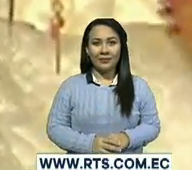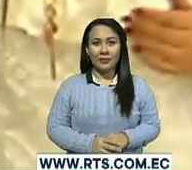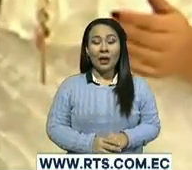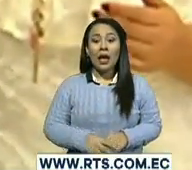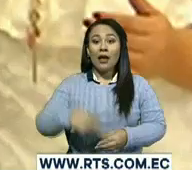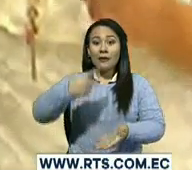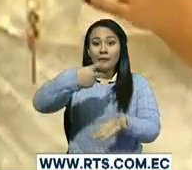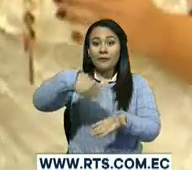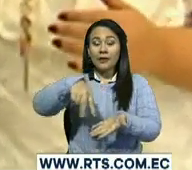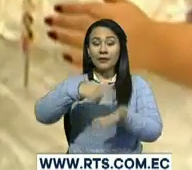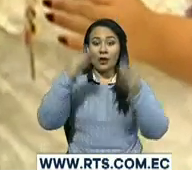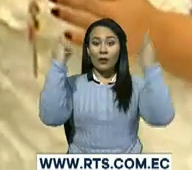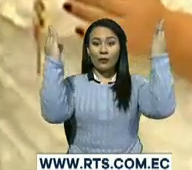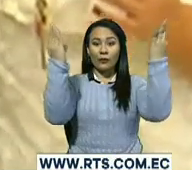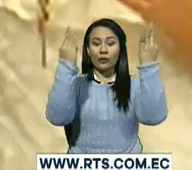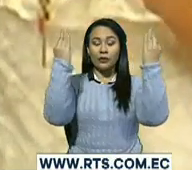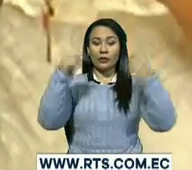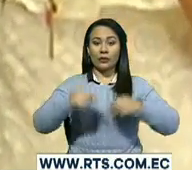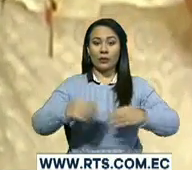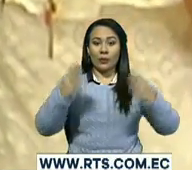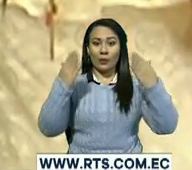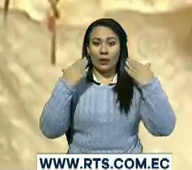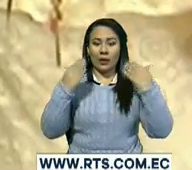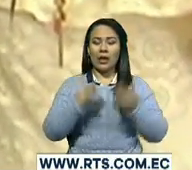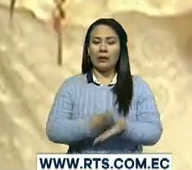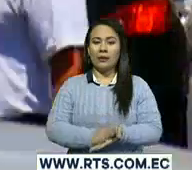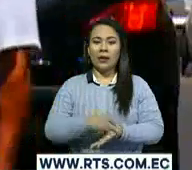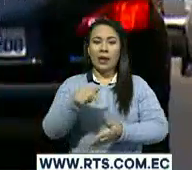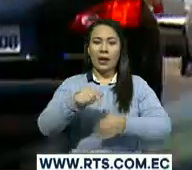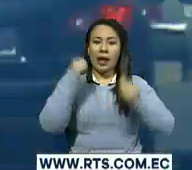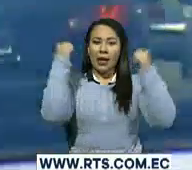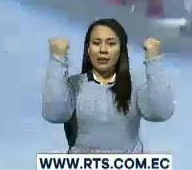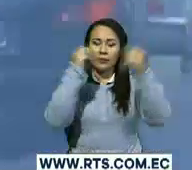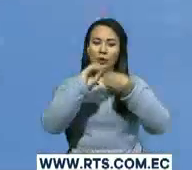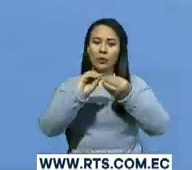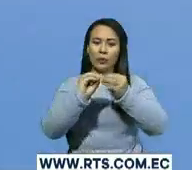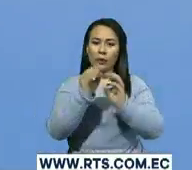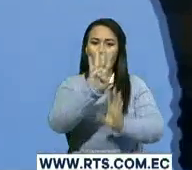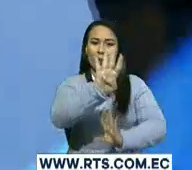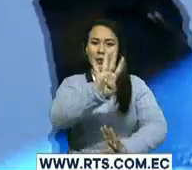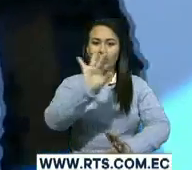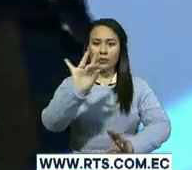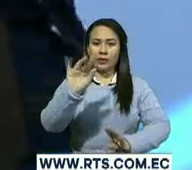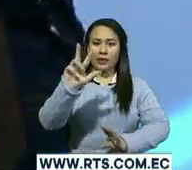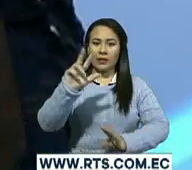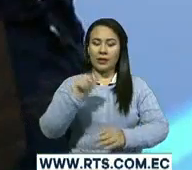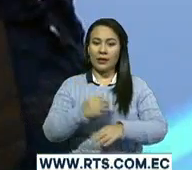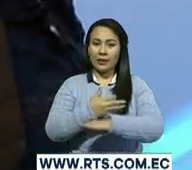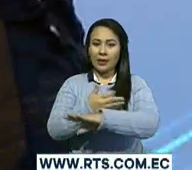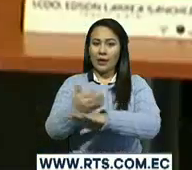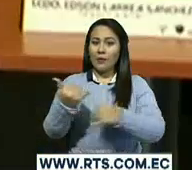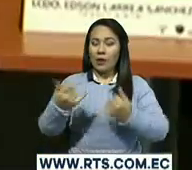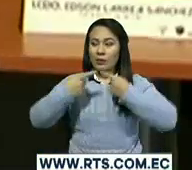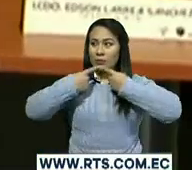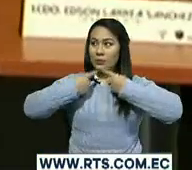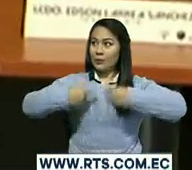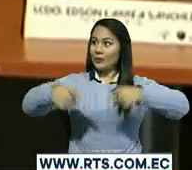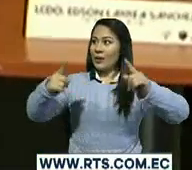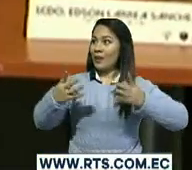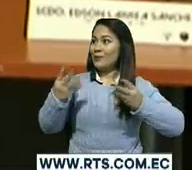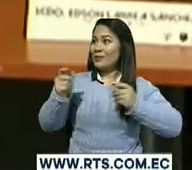Fiesta por la Fundación de Guayaquil en su aniversario número 483 está en su apogeo y se la